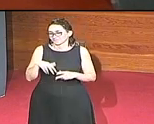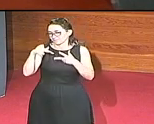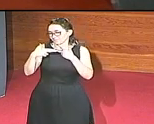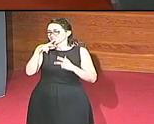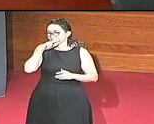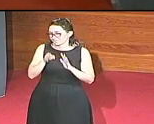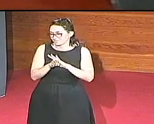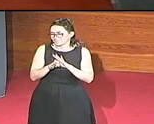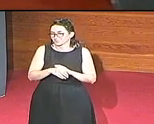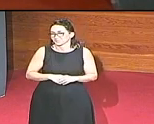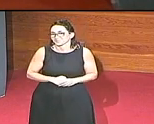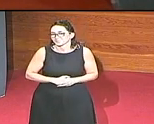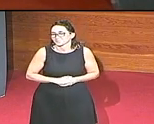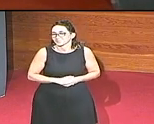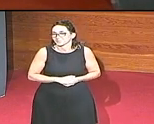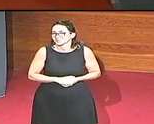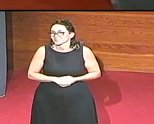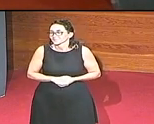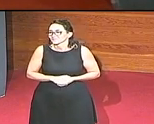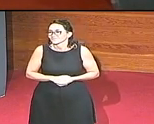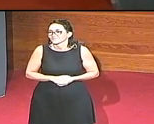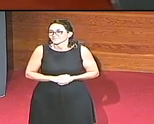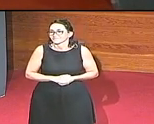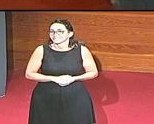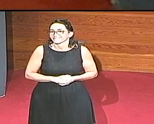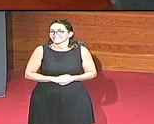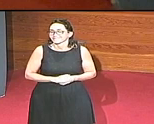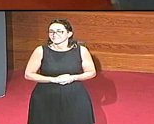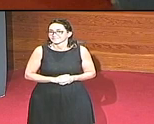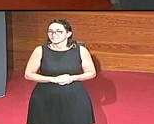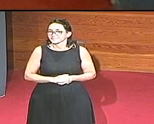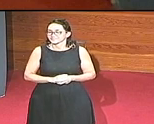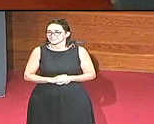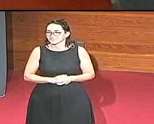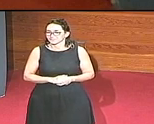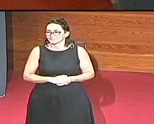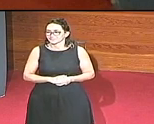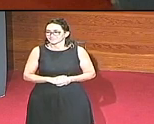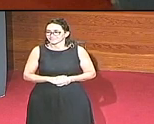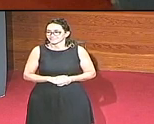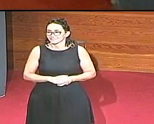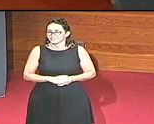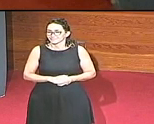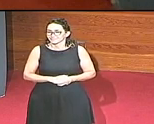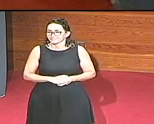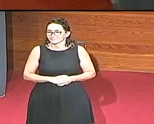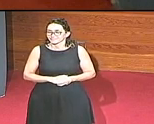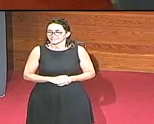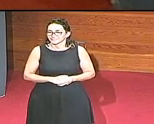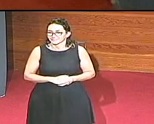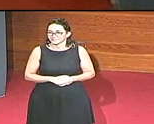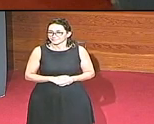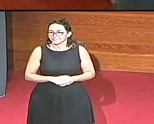andaba esa valdocco de la esa es cartucho tatusko que te hecharon en micrófono ajá soltera